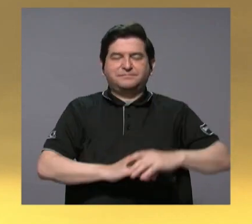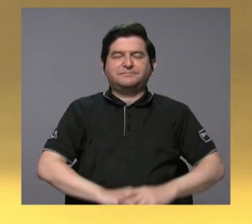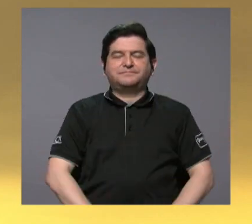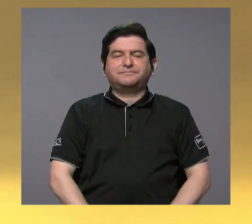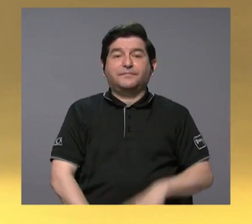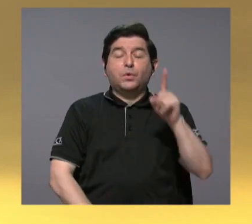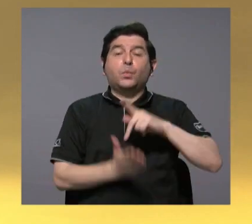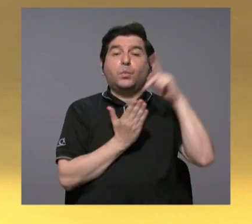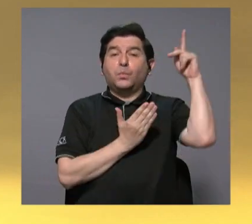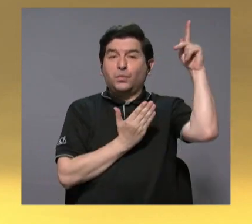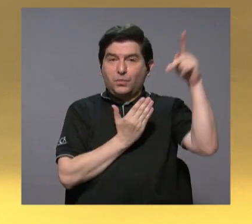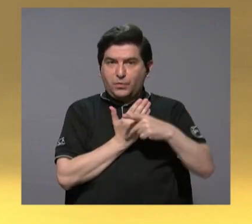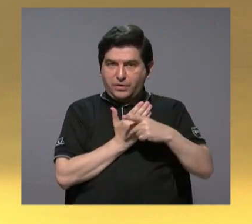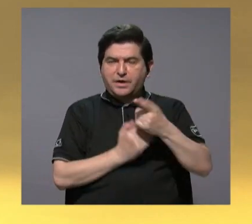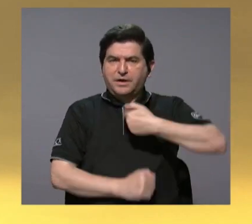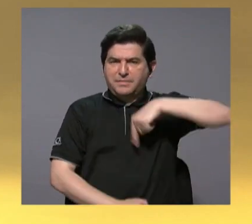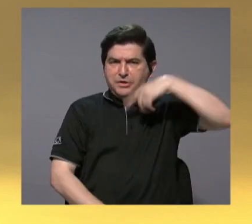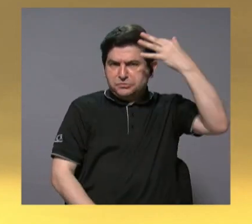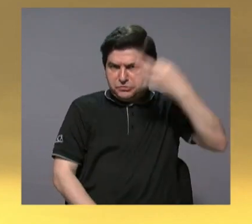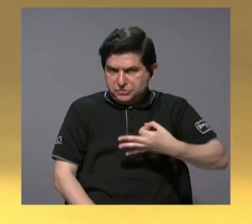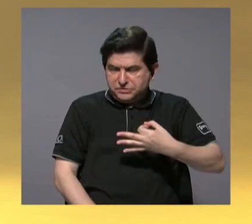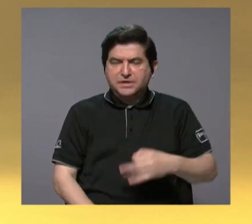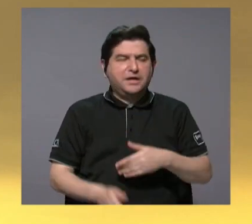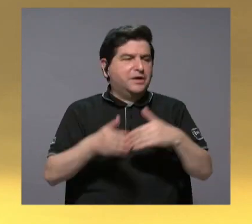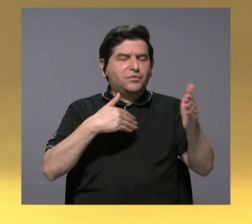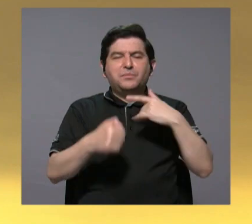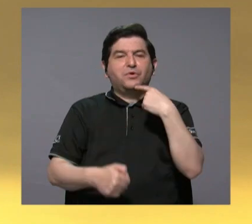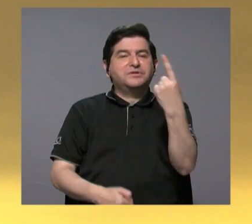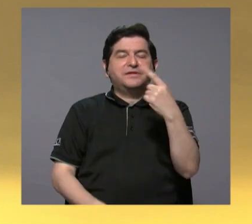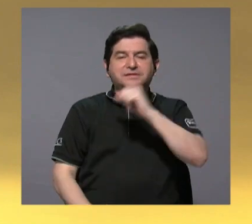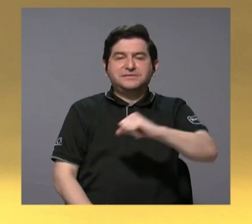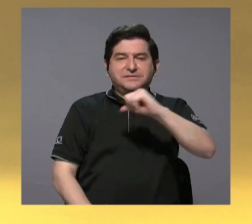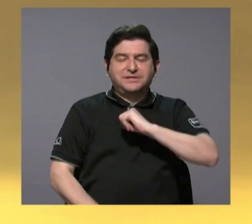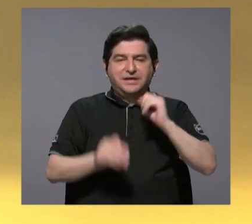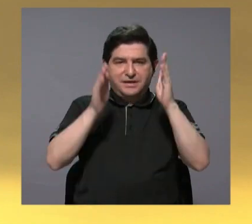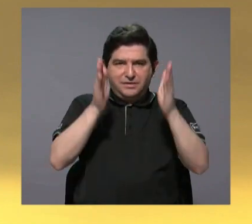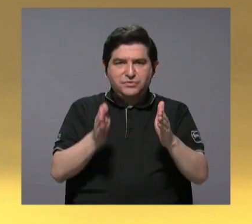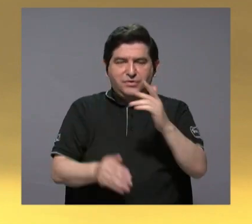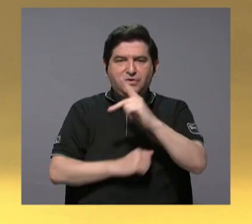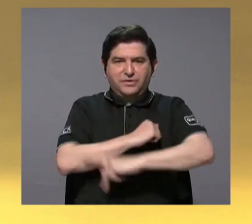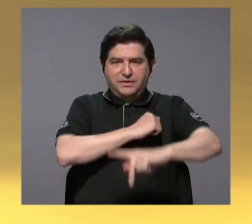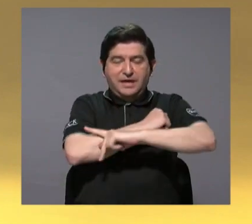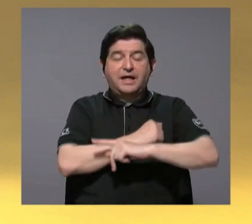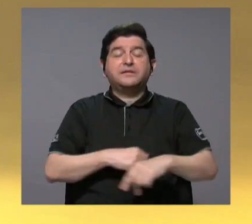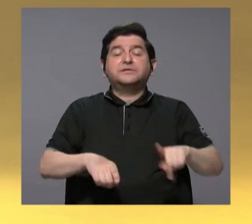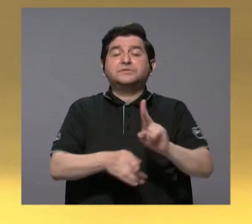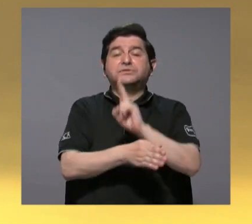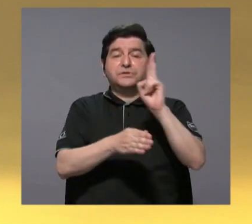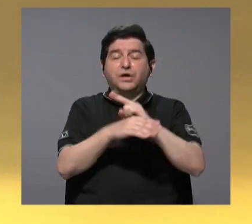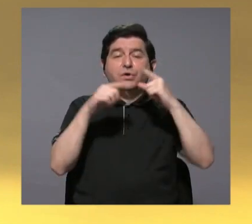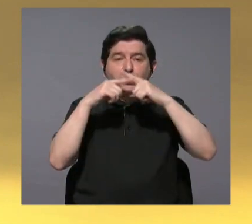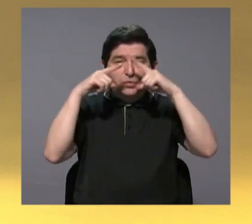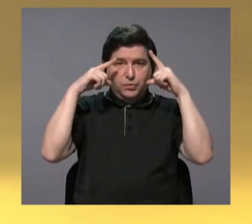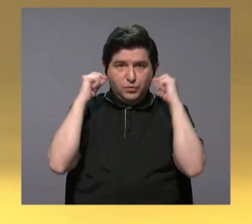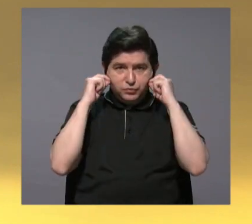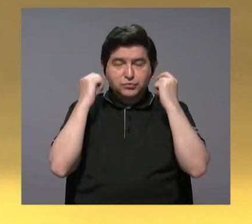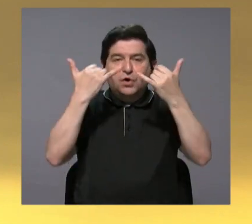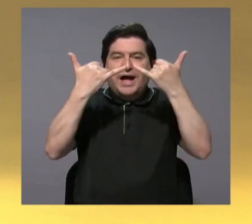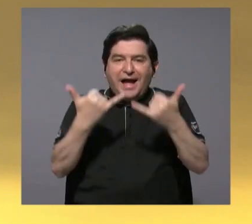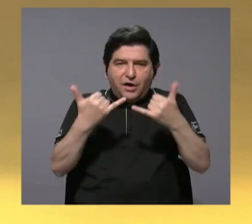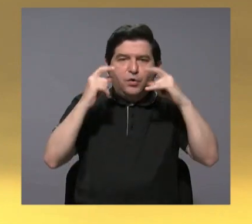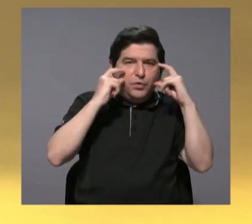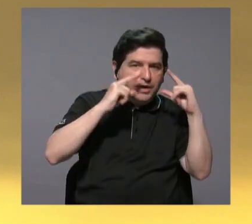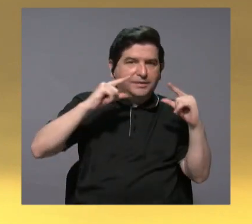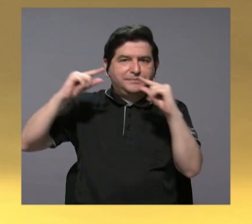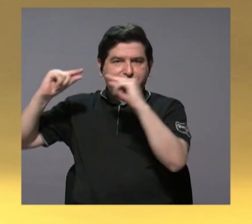y un programa donde creemos, no importa qué digan las autoridades del país, en cubrebocas, que me lo voy a eliminar en este